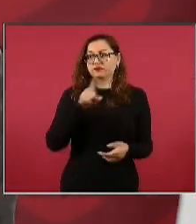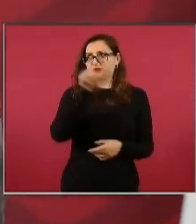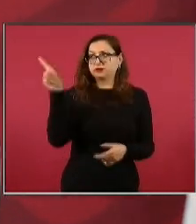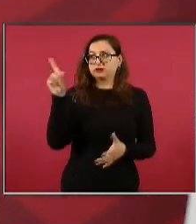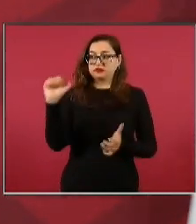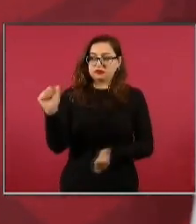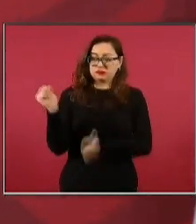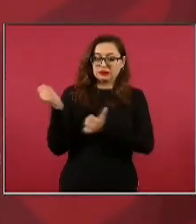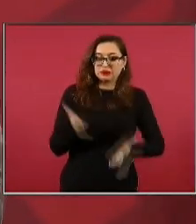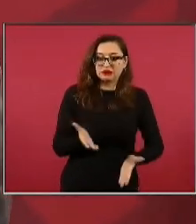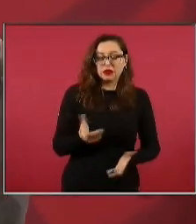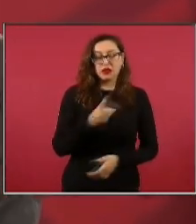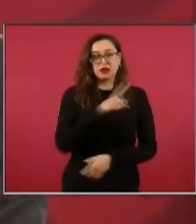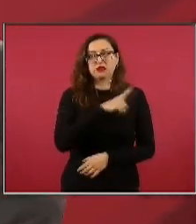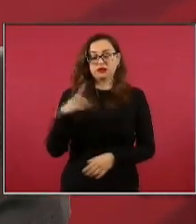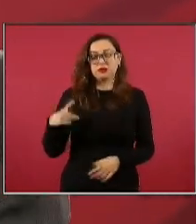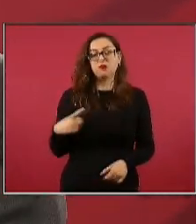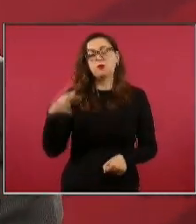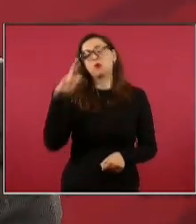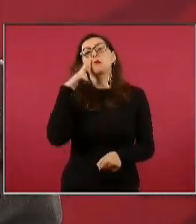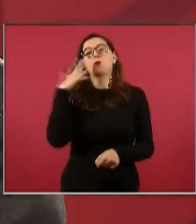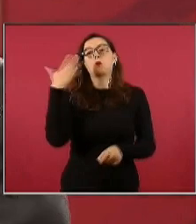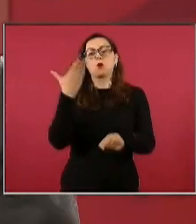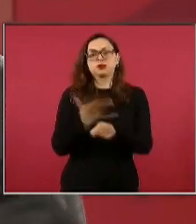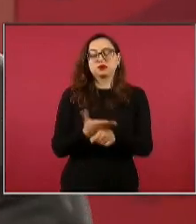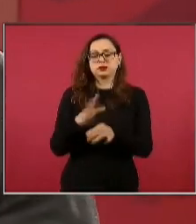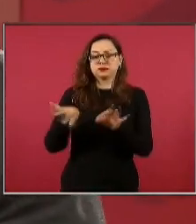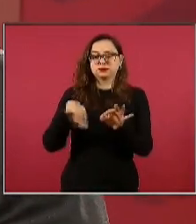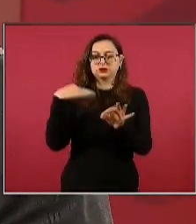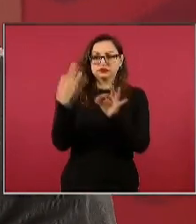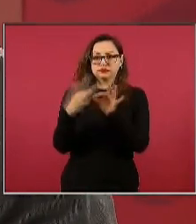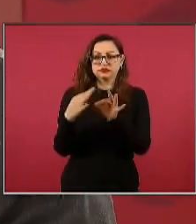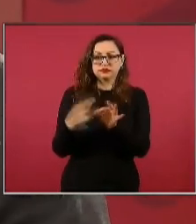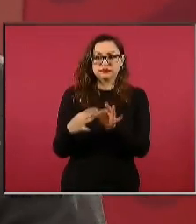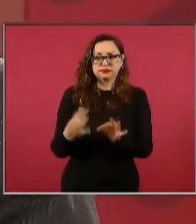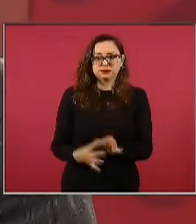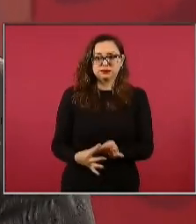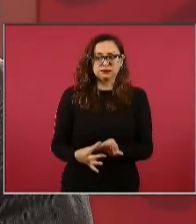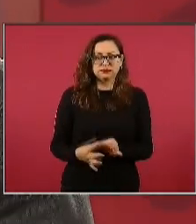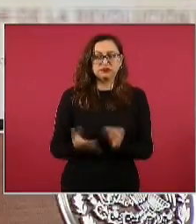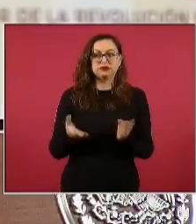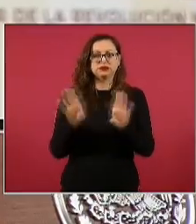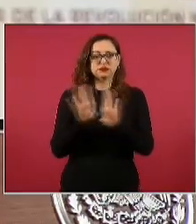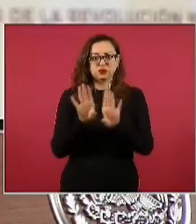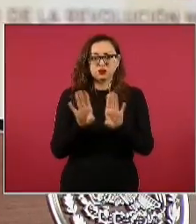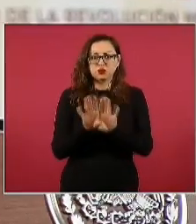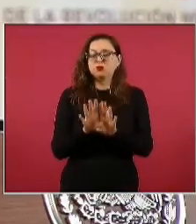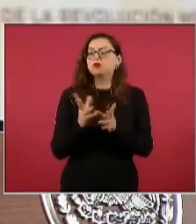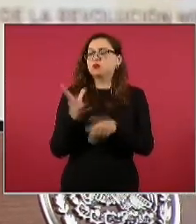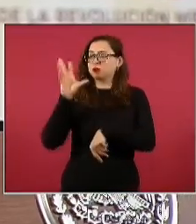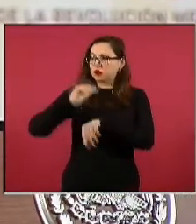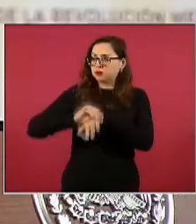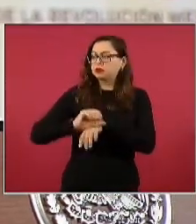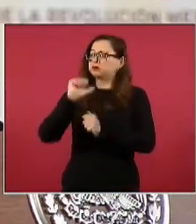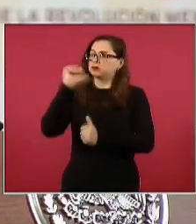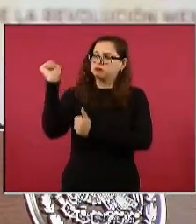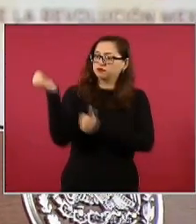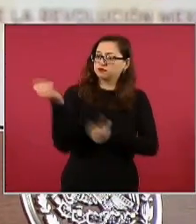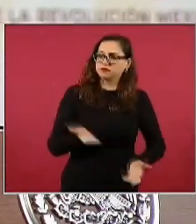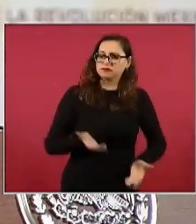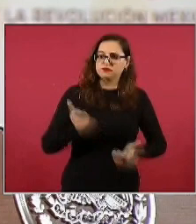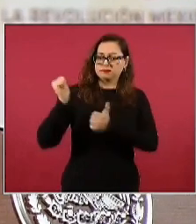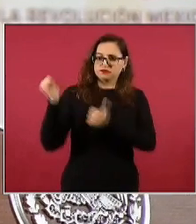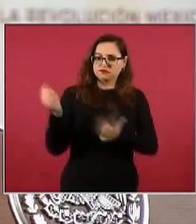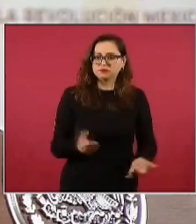dijo que no hay que alarmarse, que es una situación controlada y que no hay riesgo de que esta enfermedad sea transmitida a